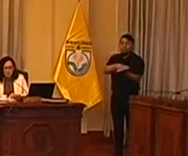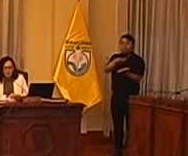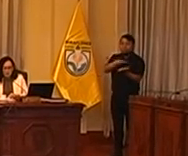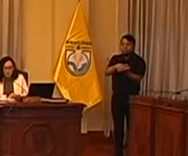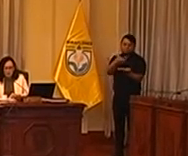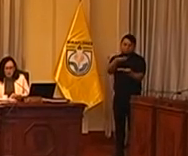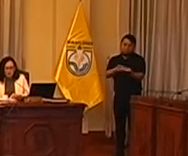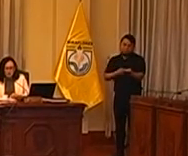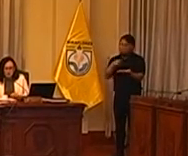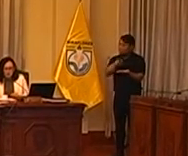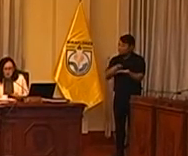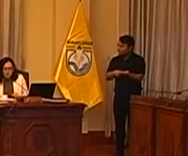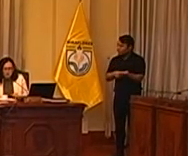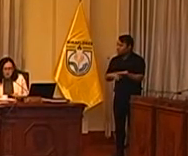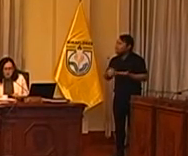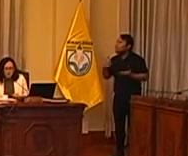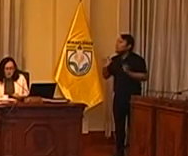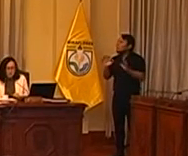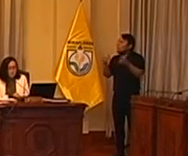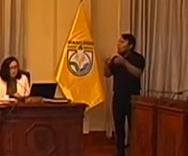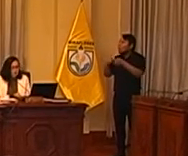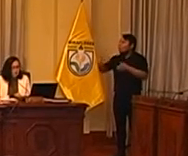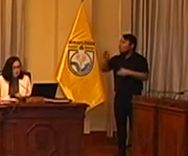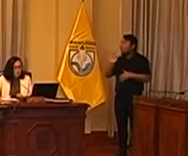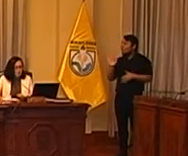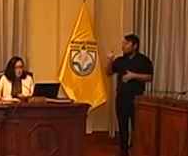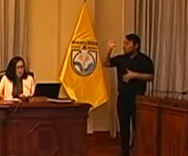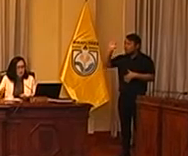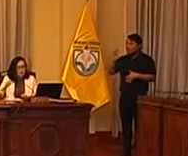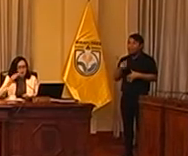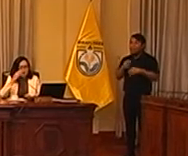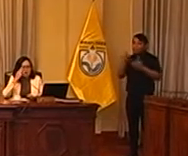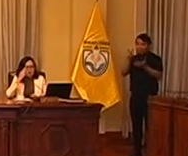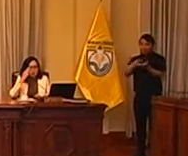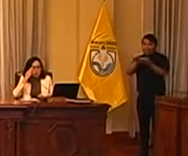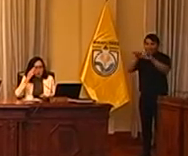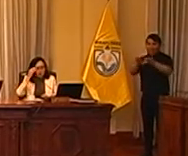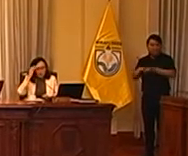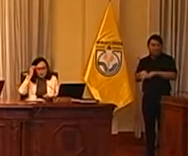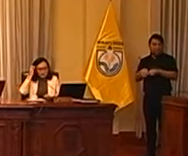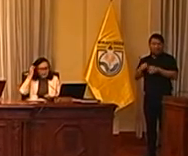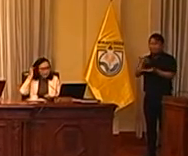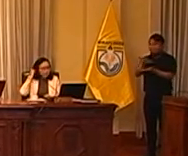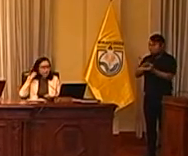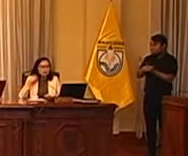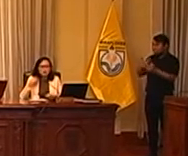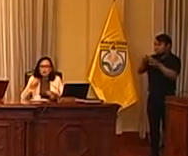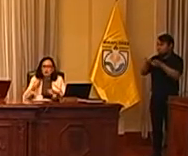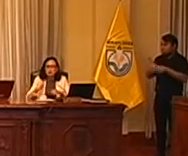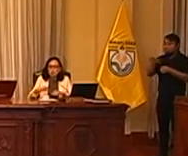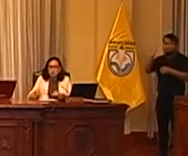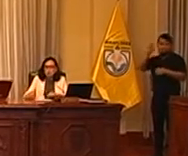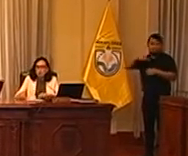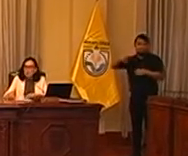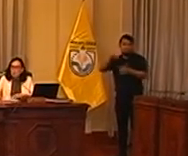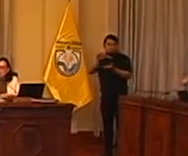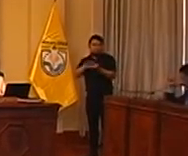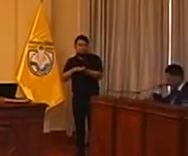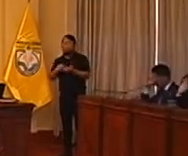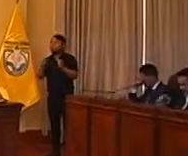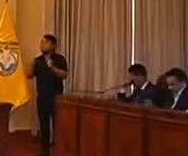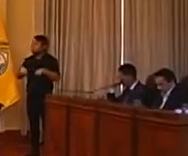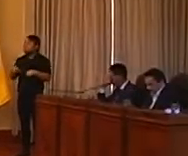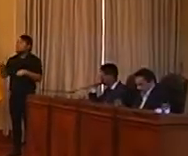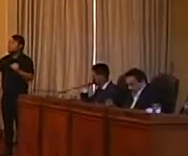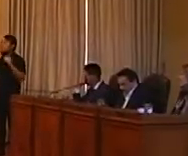pertinente. Aquellos miembros del Consejo que estén a favor de aprobar el acta de la sesión anterior, si no han expresado un señal de conformidad, se aprueba